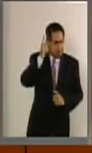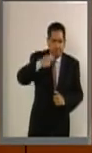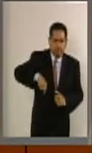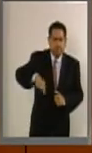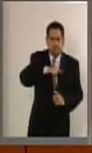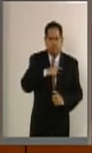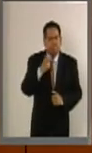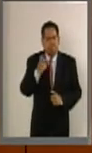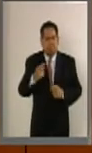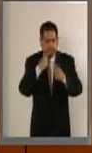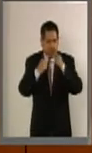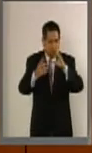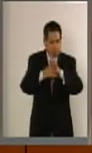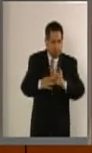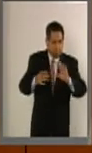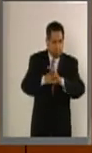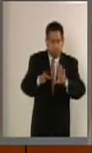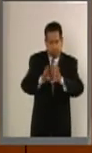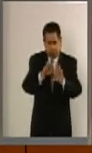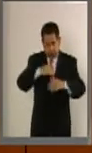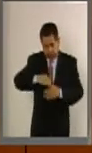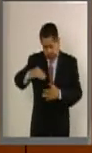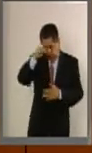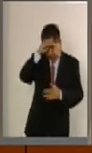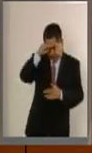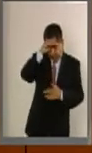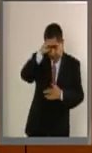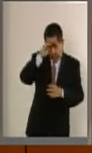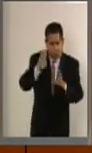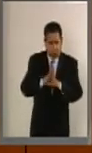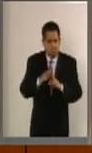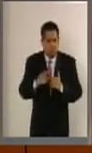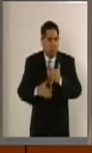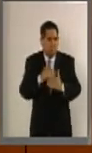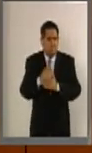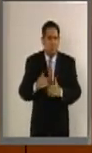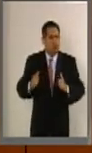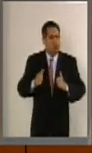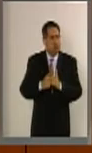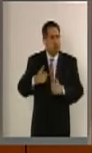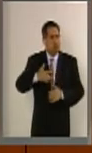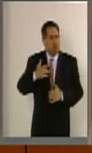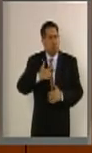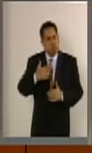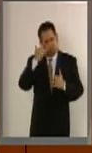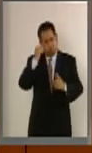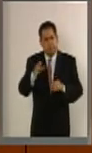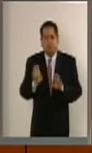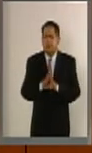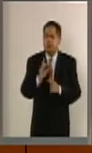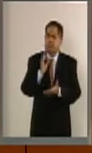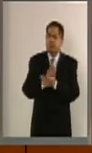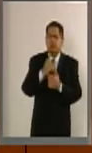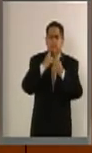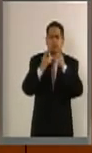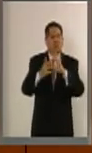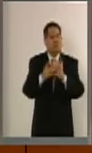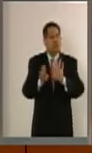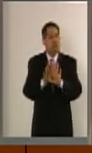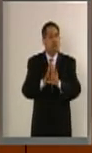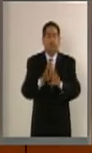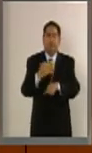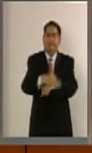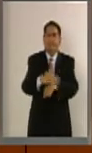de este ejercicio de reflexión un ejercicio de congruencia que no responda solo a la coyuntura